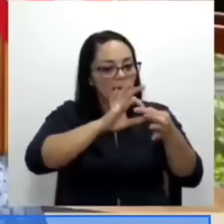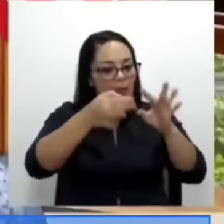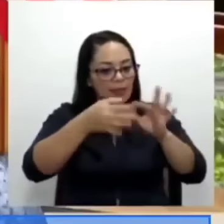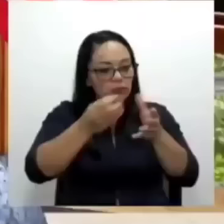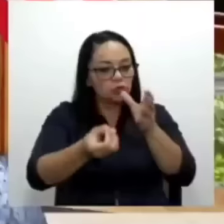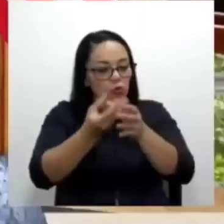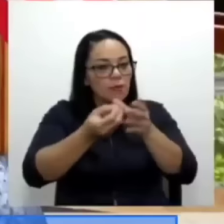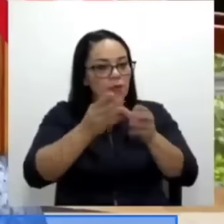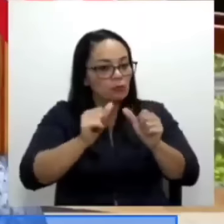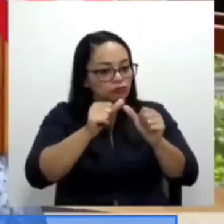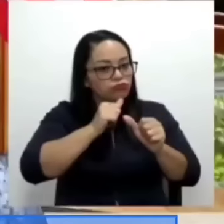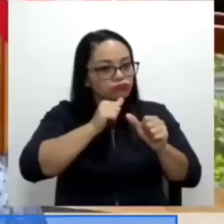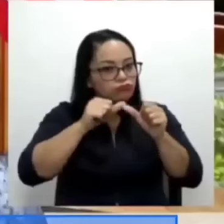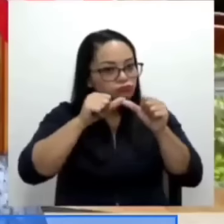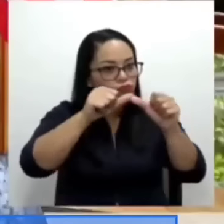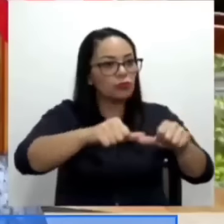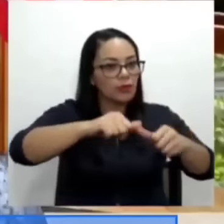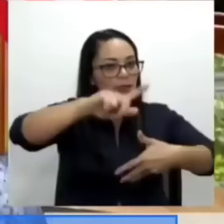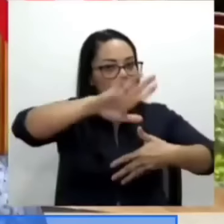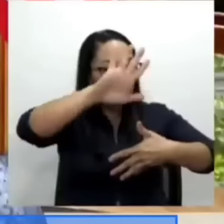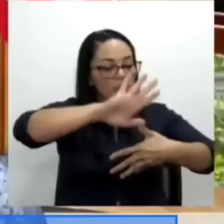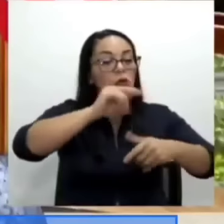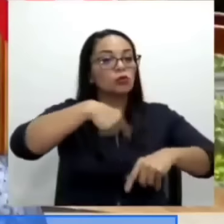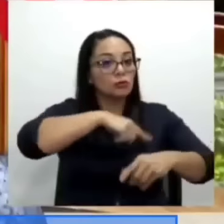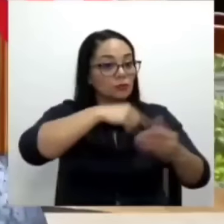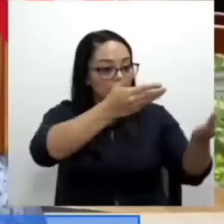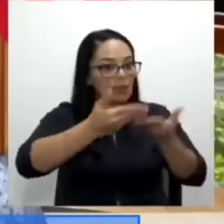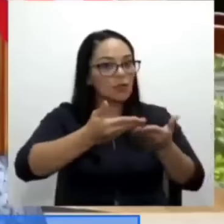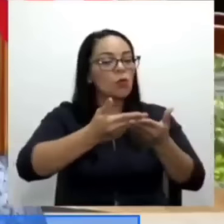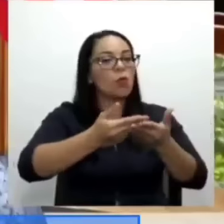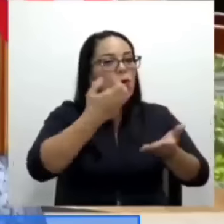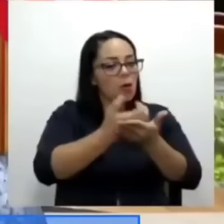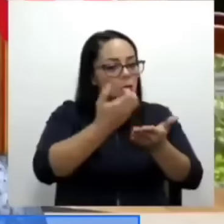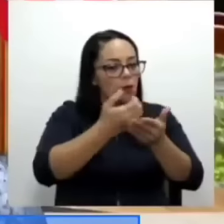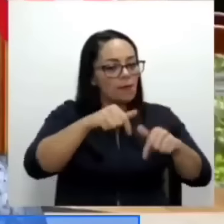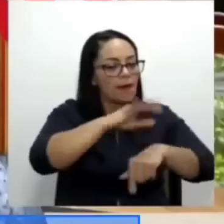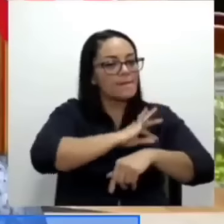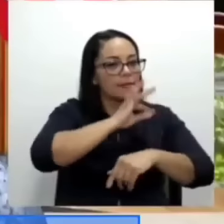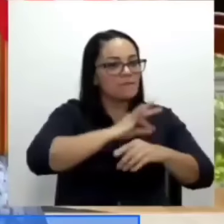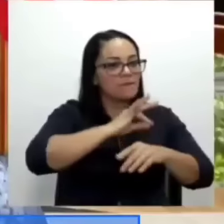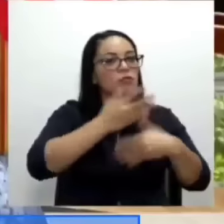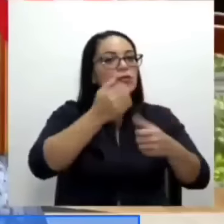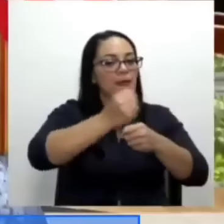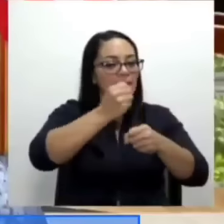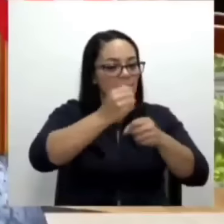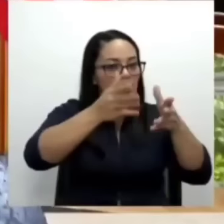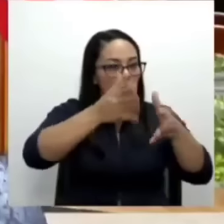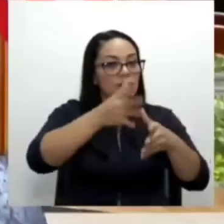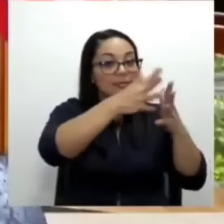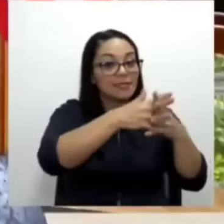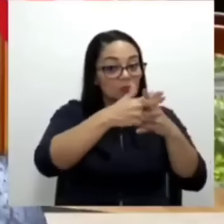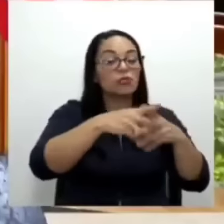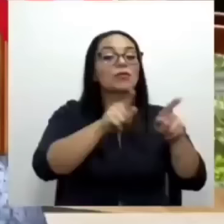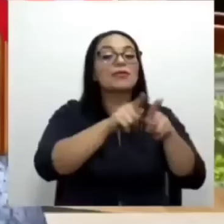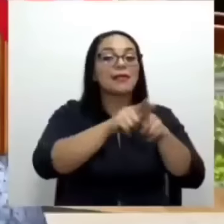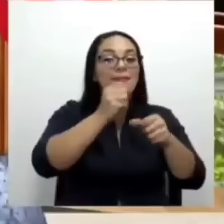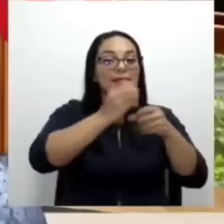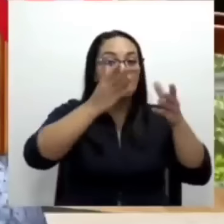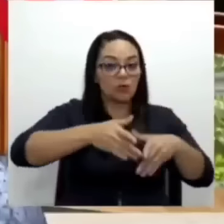en la región y estamos trayendo actividades económicas a la casa para beneficio de trabajadores en Estados Unidos y en Costa